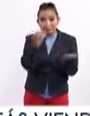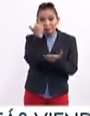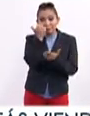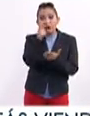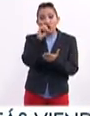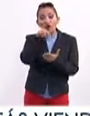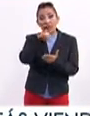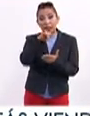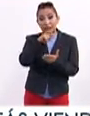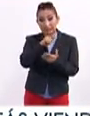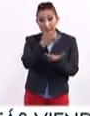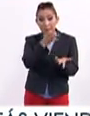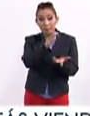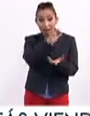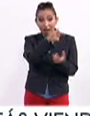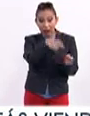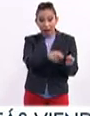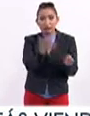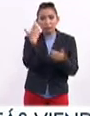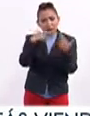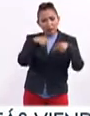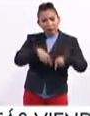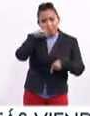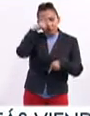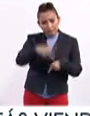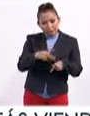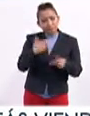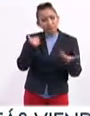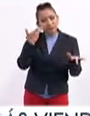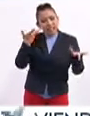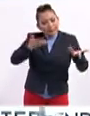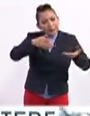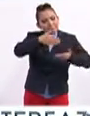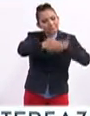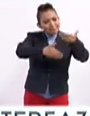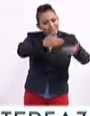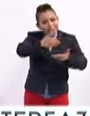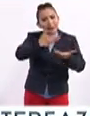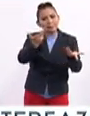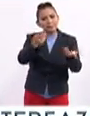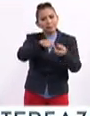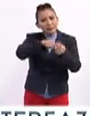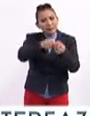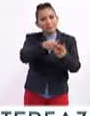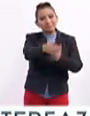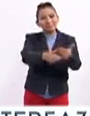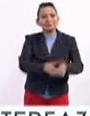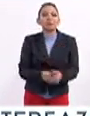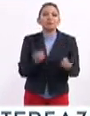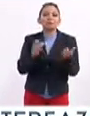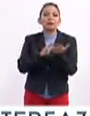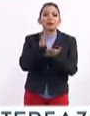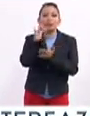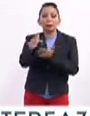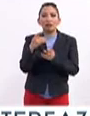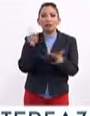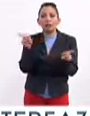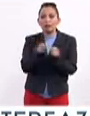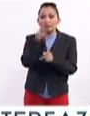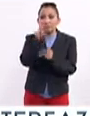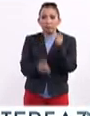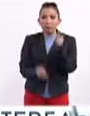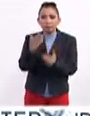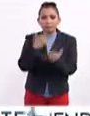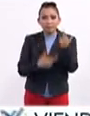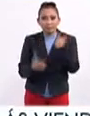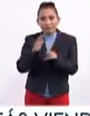del CONACYT, becados de CONACYT, a que regresemos y que sembremos aquí una semilla. Perfecto. Pues muchísimas gracias. Vamos a hacer una brevísima